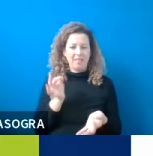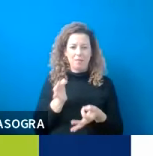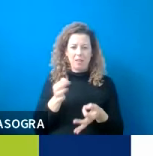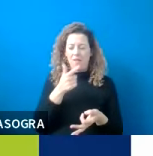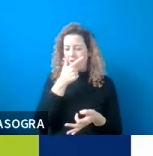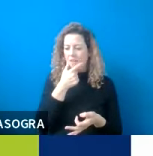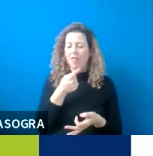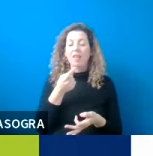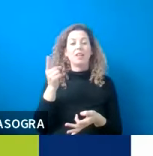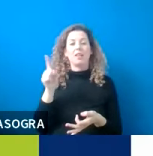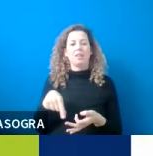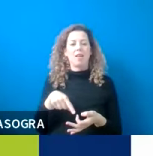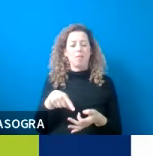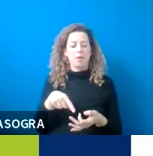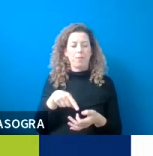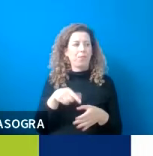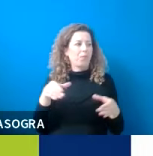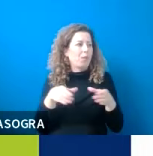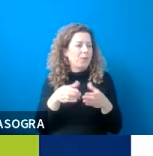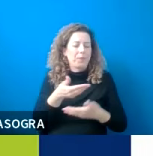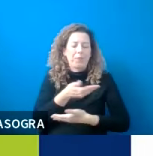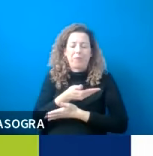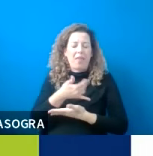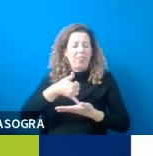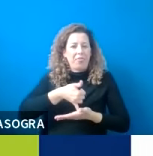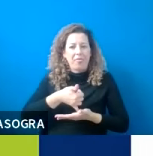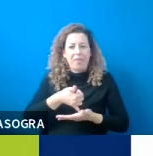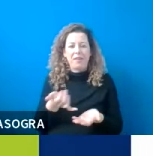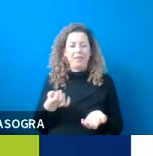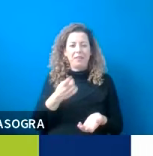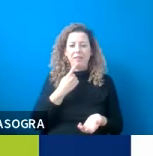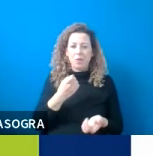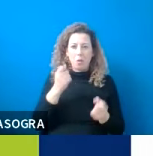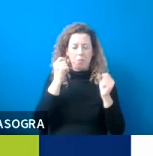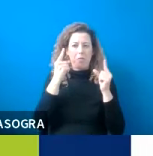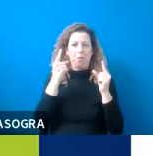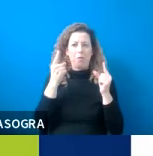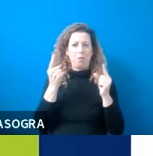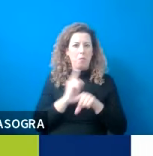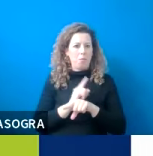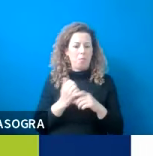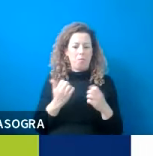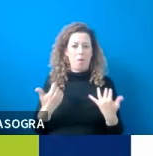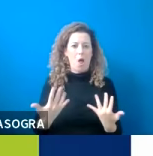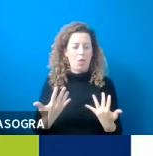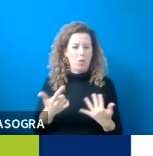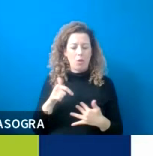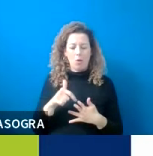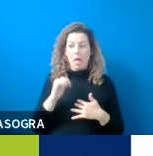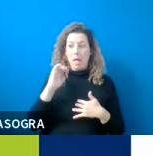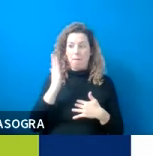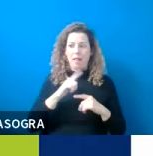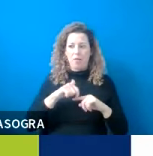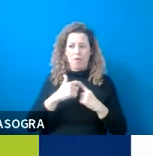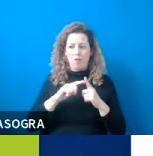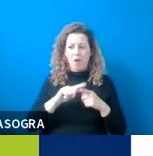al ser una población tan vulnerable, con unas dificultades que se detectan en una edad tan temprana y el impacto que se produce en las familias,